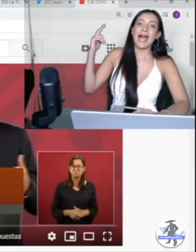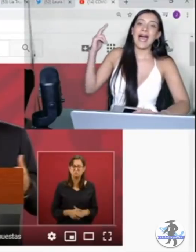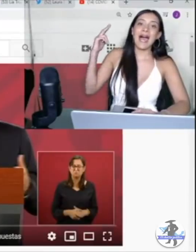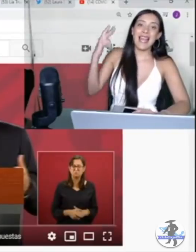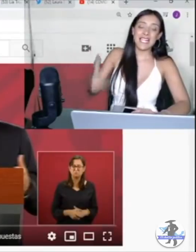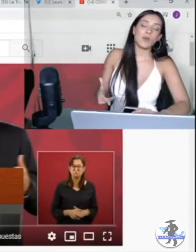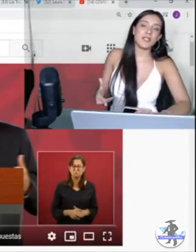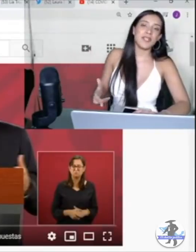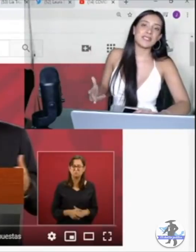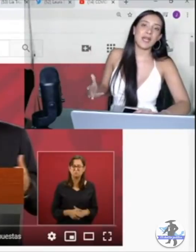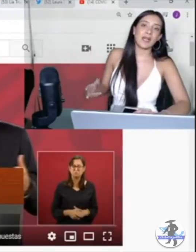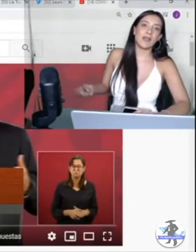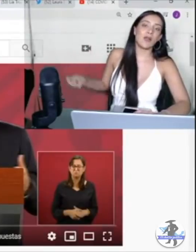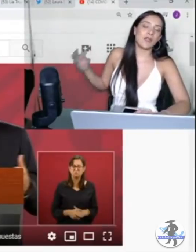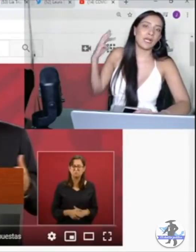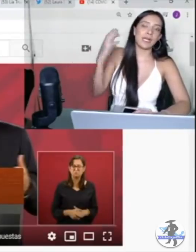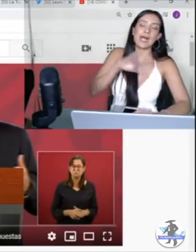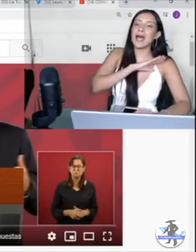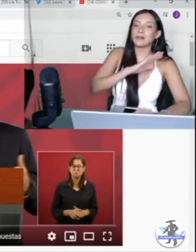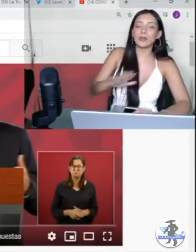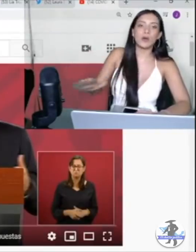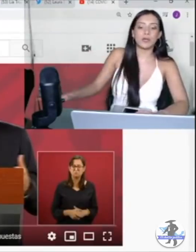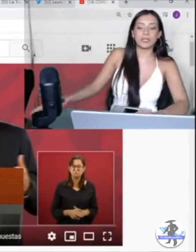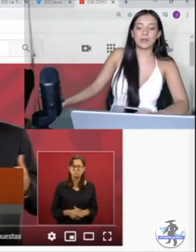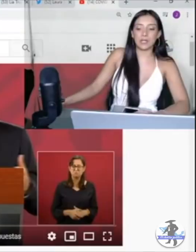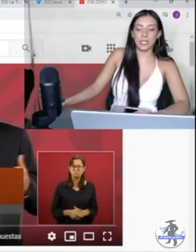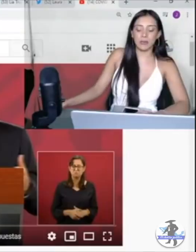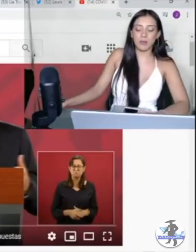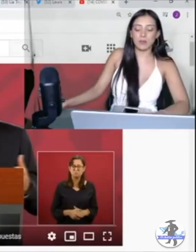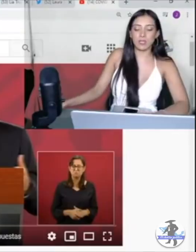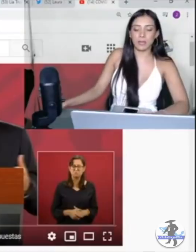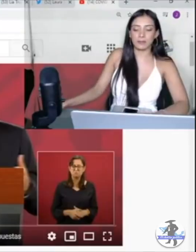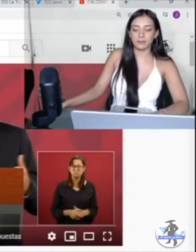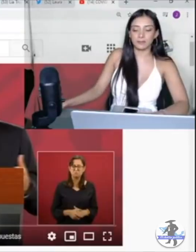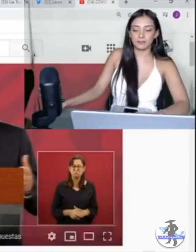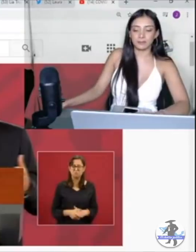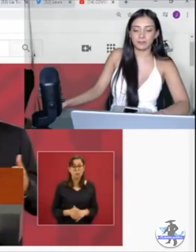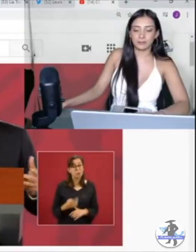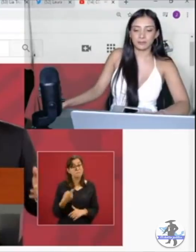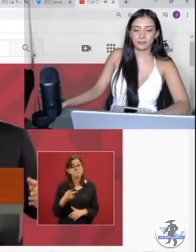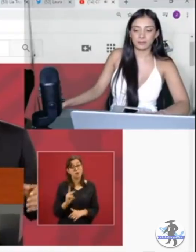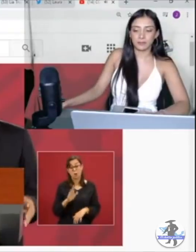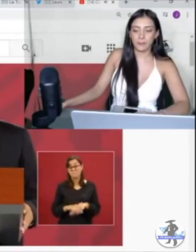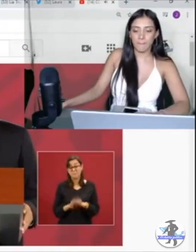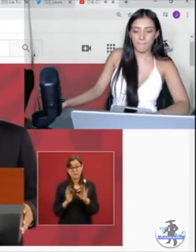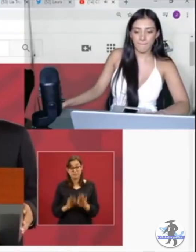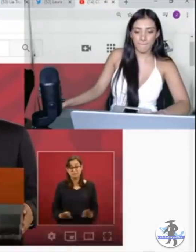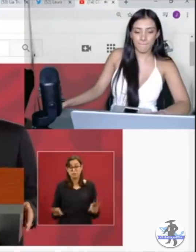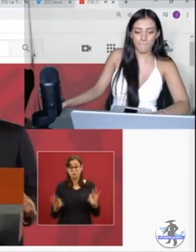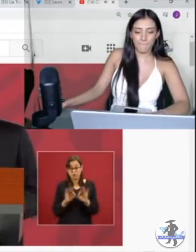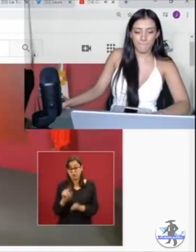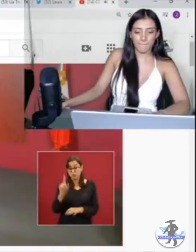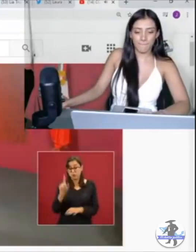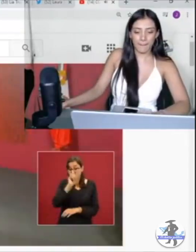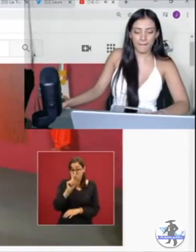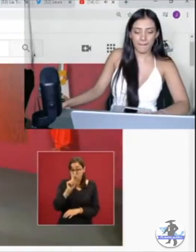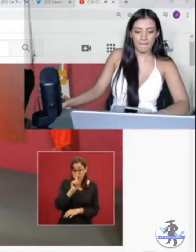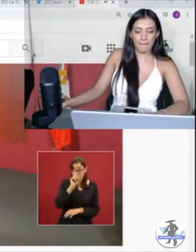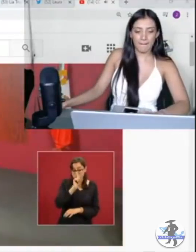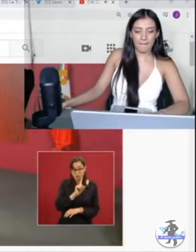manifestaciones, a las policías que agredieron y en general a todo lo que está sucediendo. Vamos a escuchar. No haya